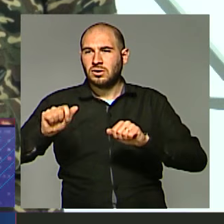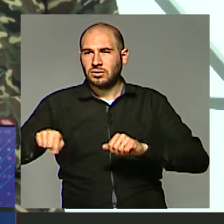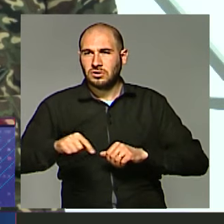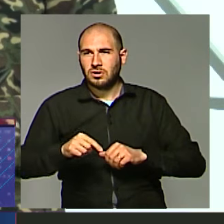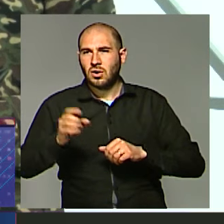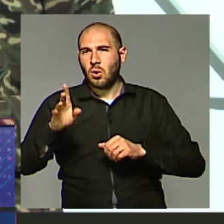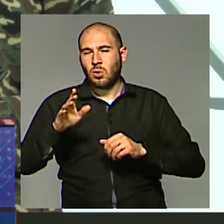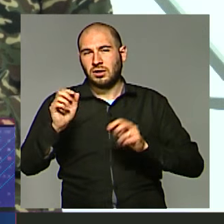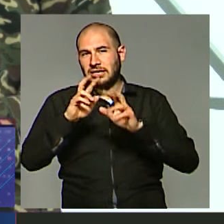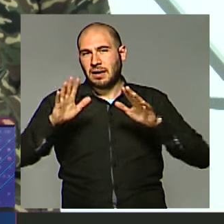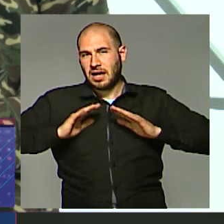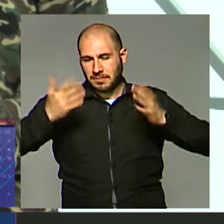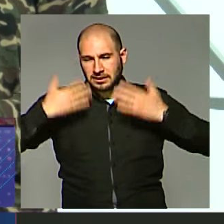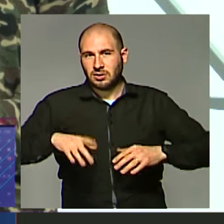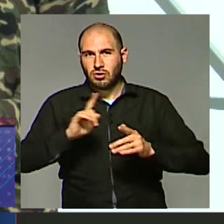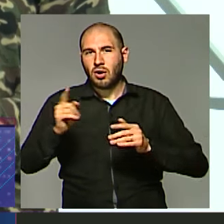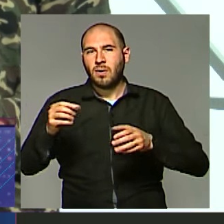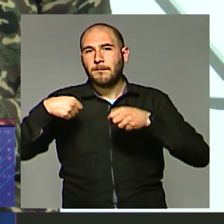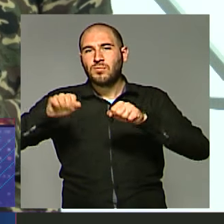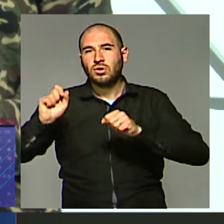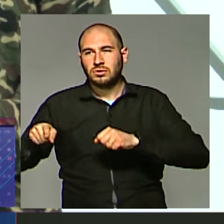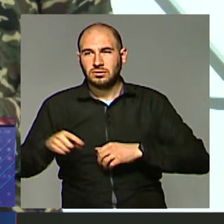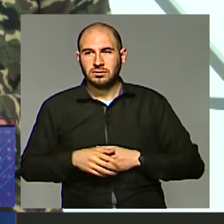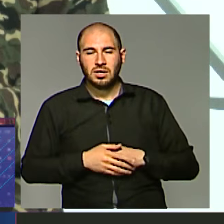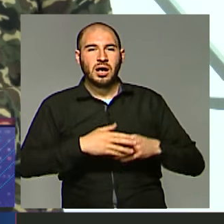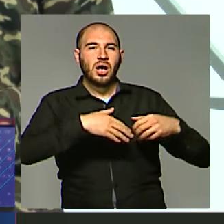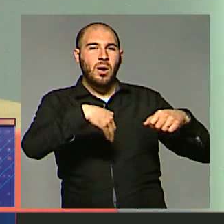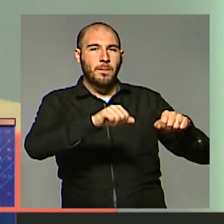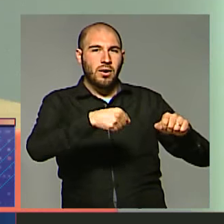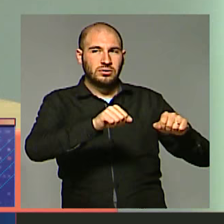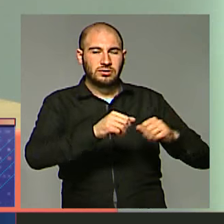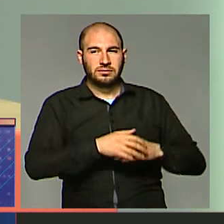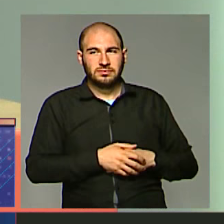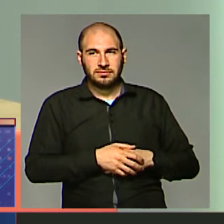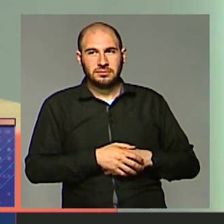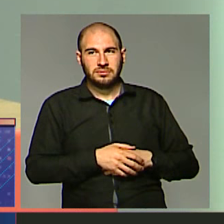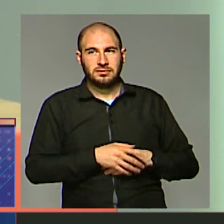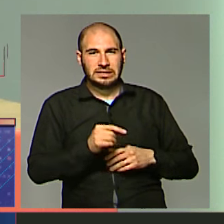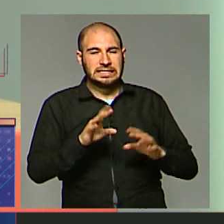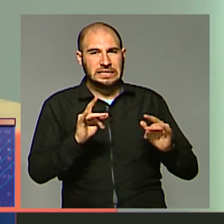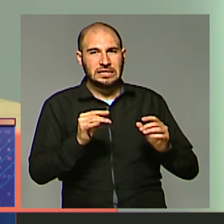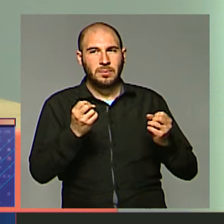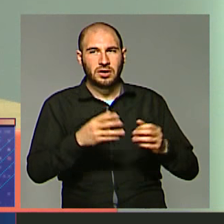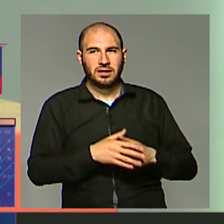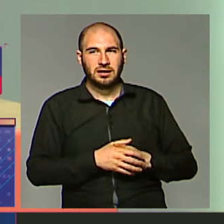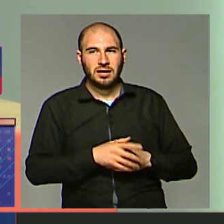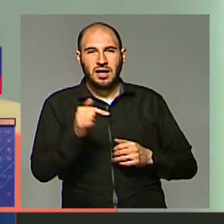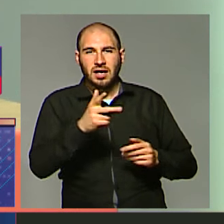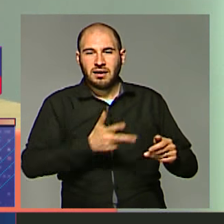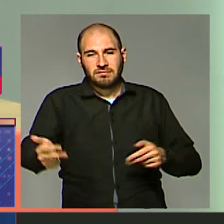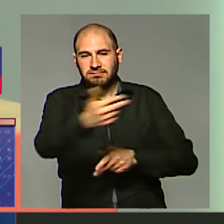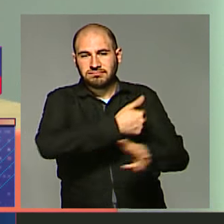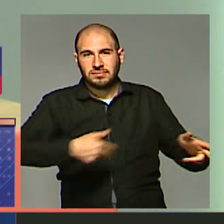No solamente hablamos de la parte física, sino específicamente lo de la moto. En la moto es bastante complicado porque acá no hay